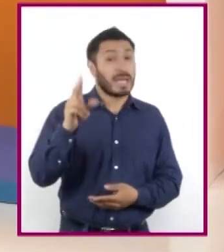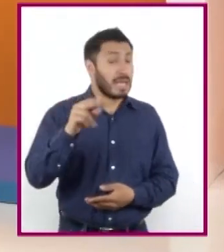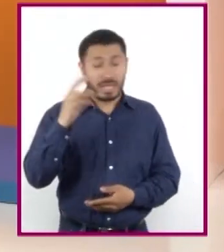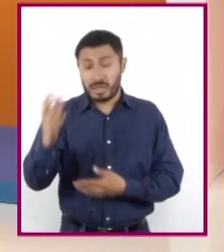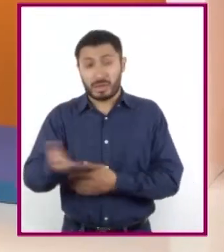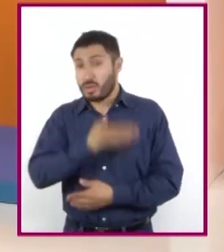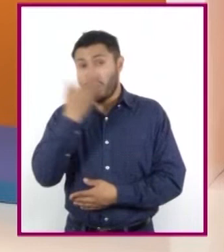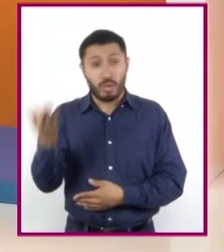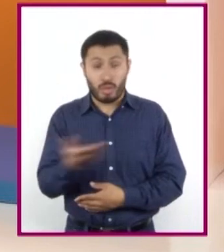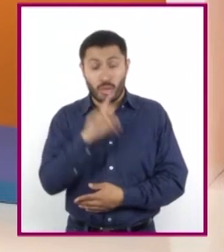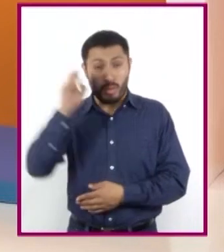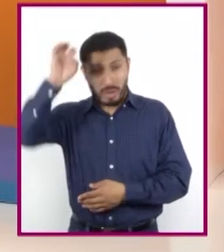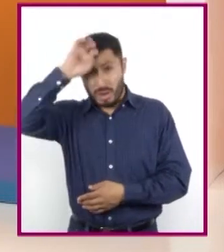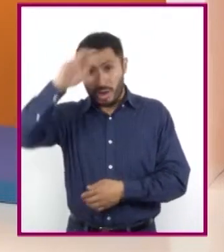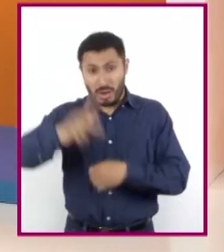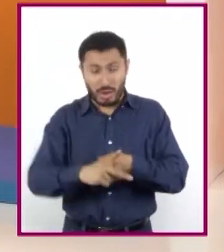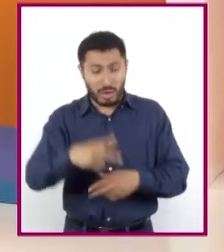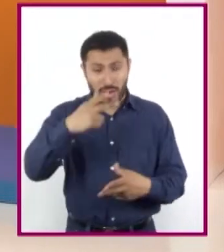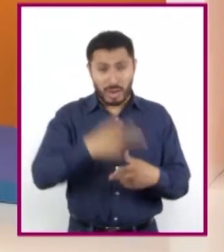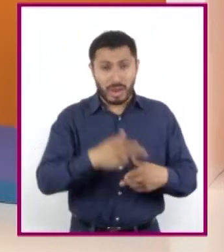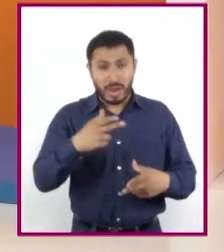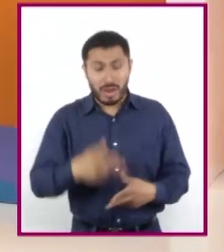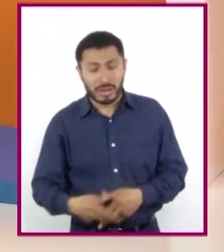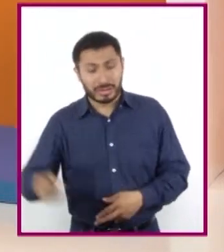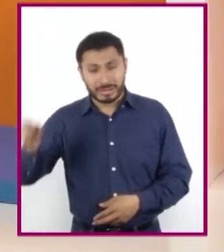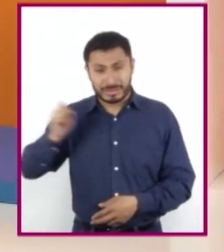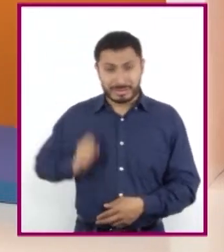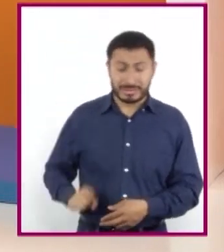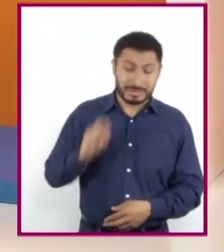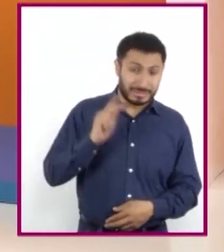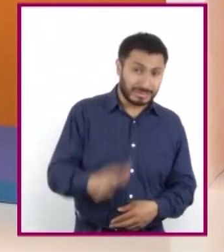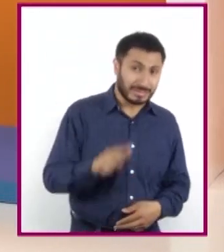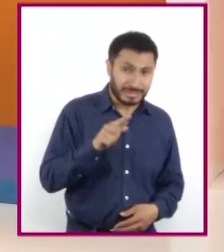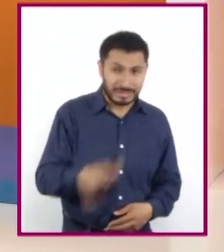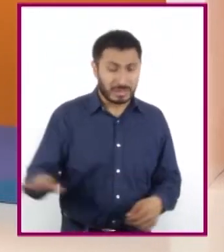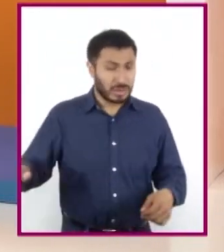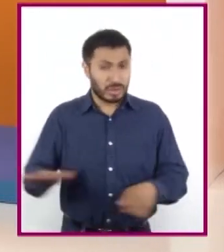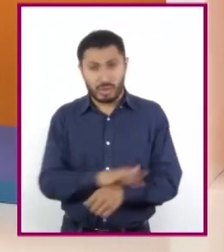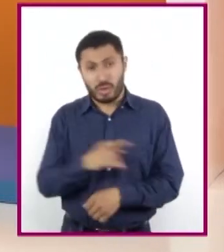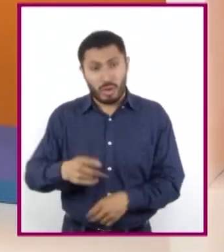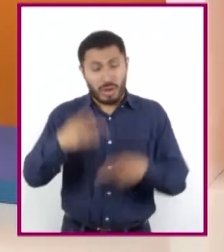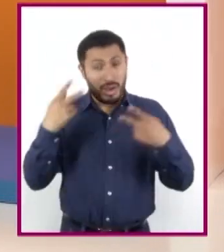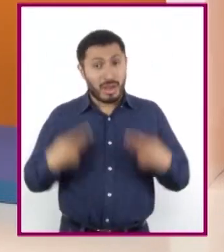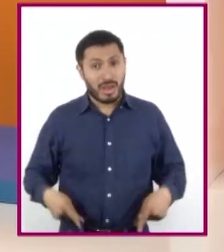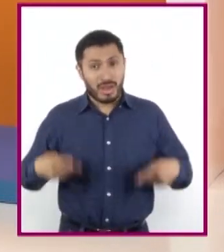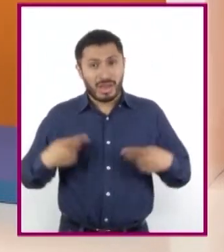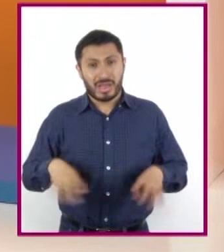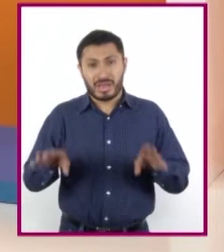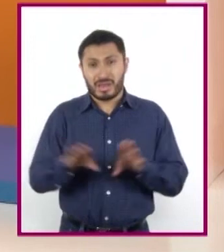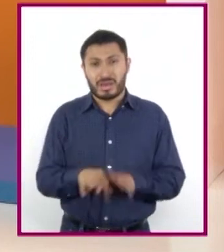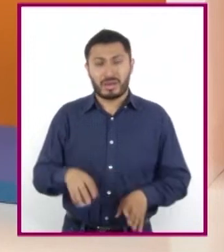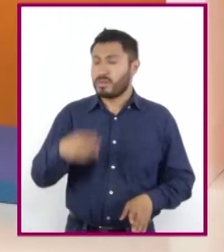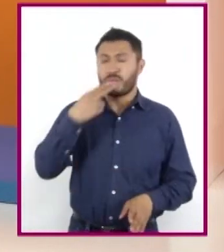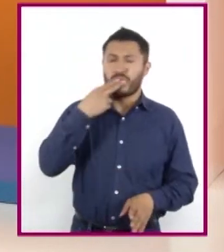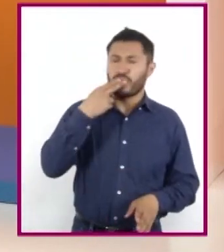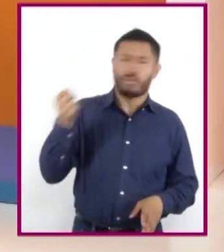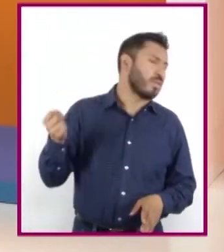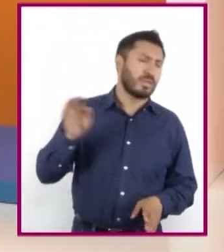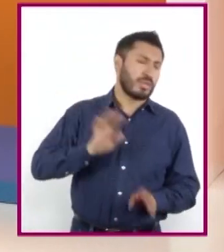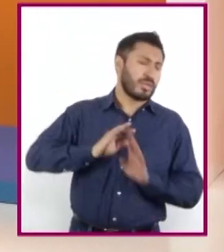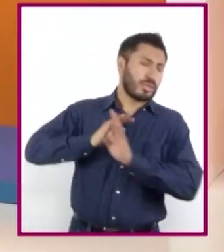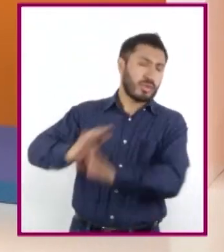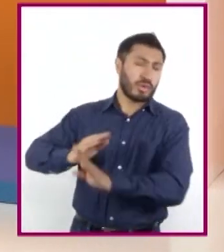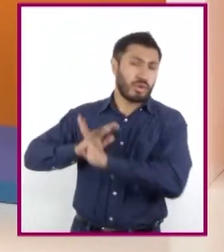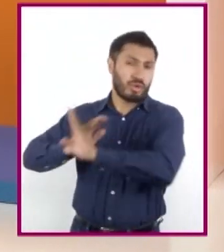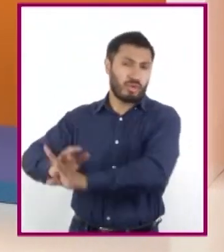Europa sino hasta el siglo XVIII, debido a que las personas se resistían a usarlos porque